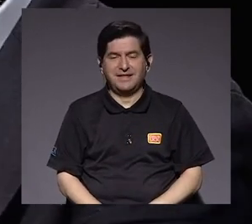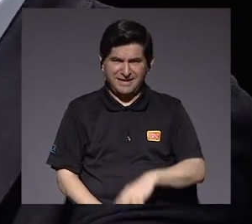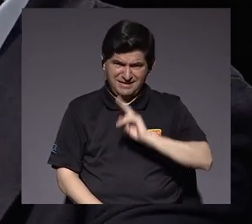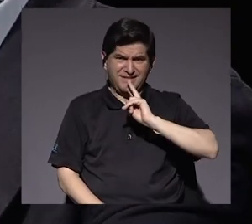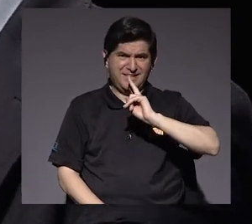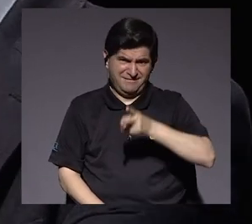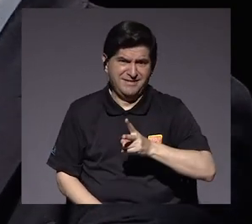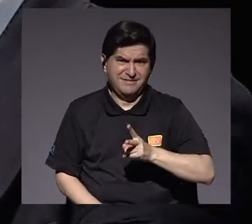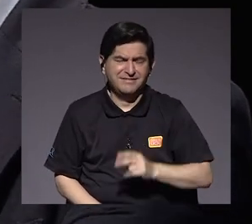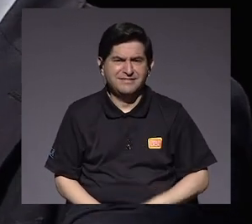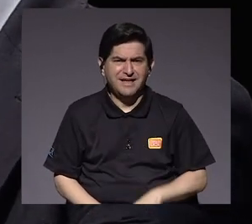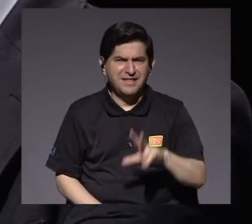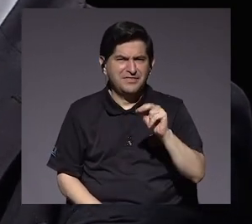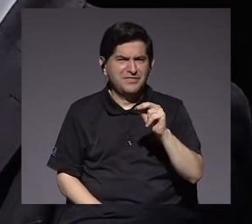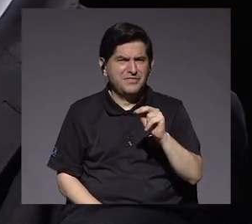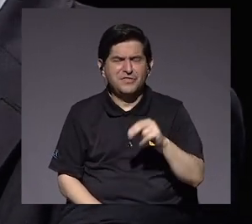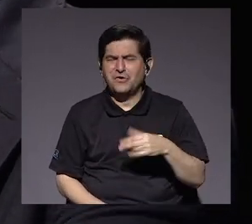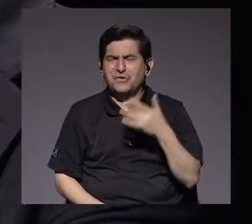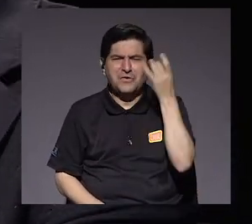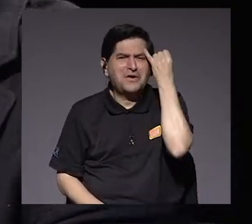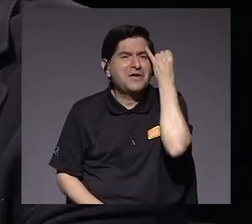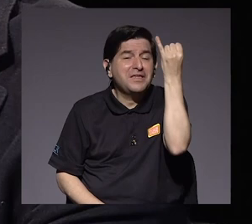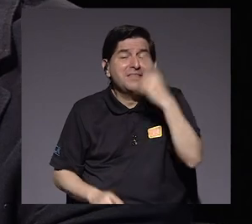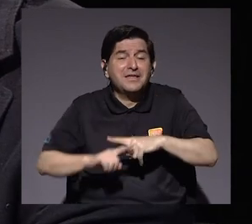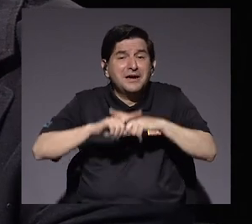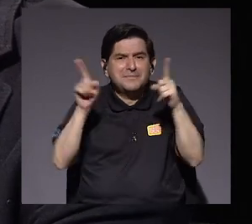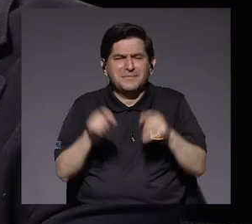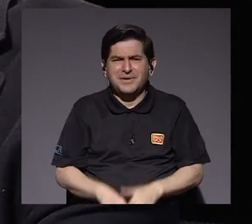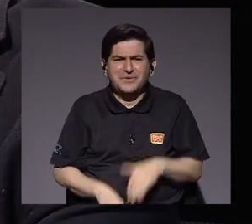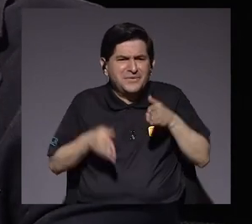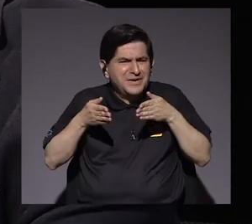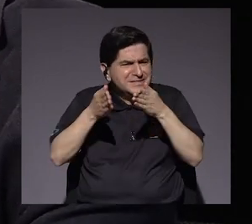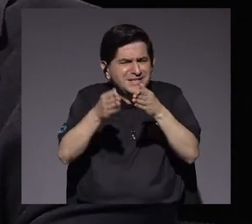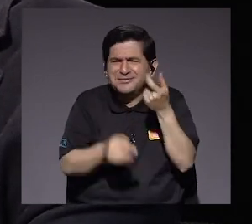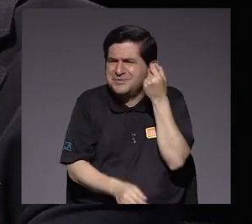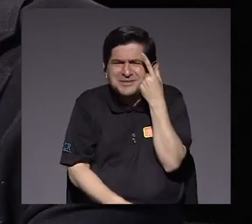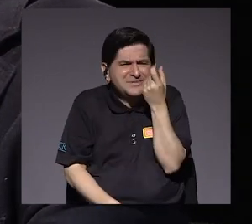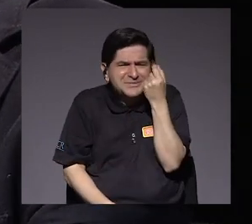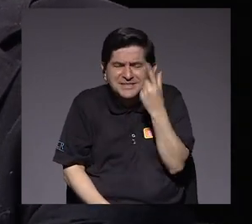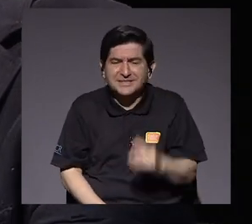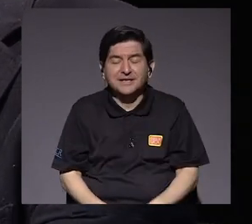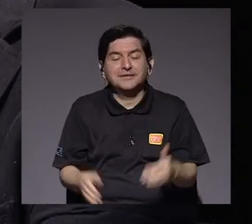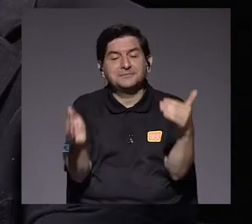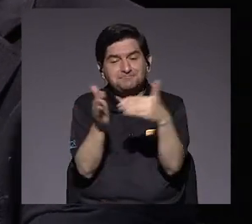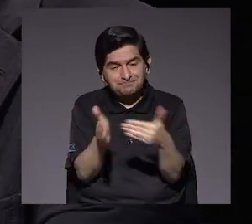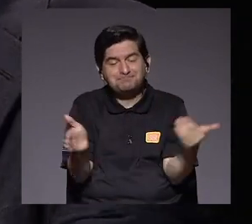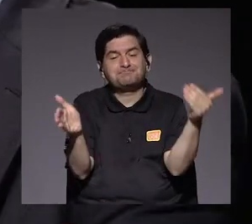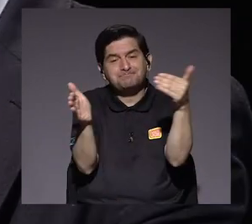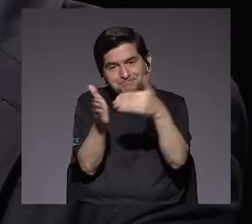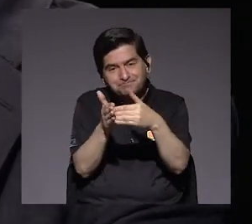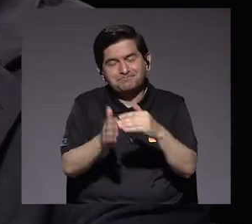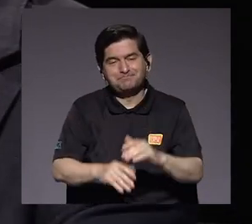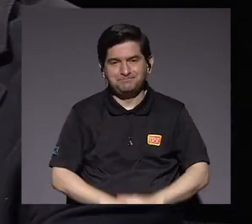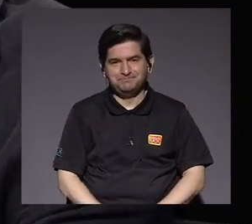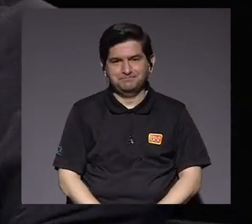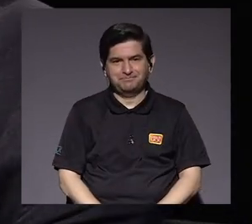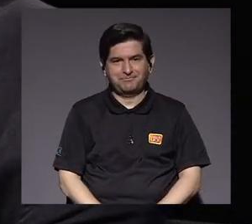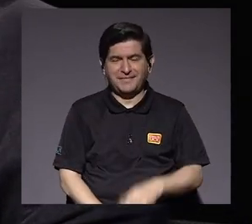o sea, vamos a ver, en realidad no era, pareciera, no era la intención, no, pero... No se entiende esa hoja de ruta, de verdad. Pero, de nuevo,